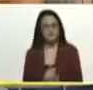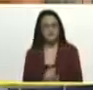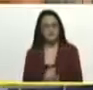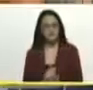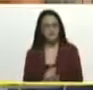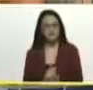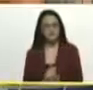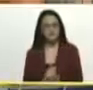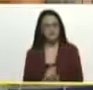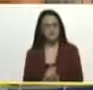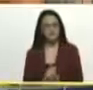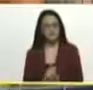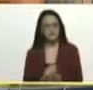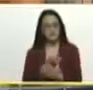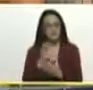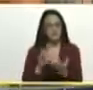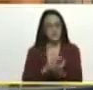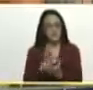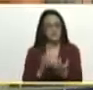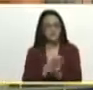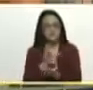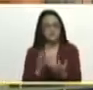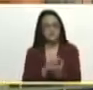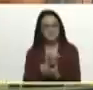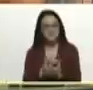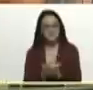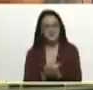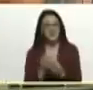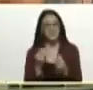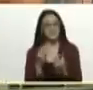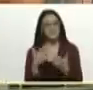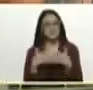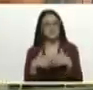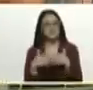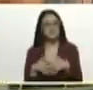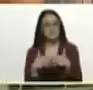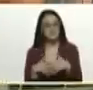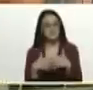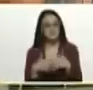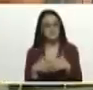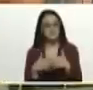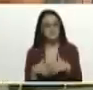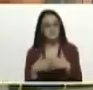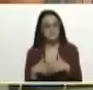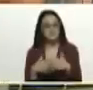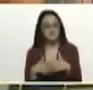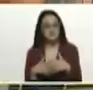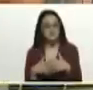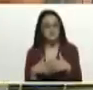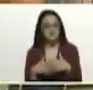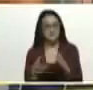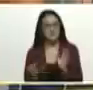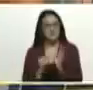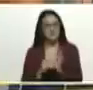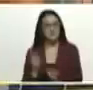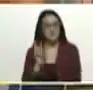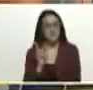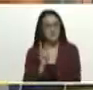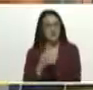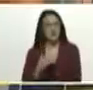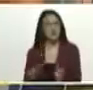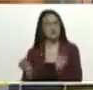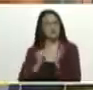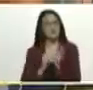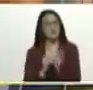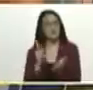nuestras dificultades, conocemos la cantidad de empresas que quieren regresar, que ya estuvieron en Venezuela y que quieren regresar